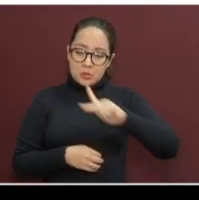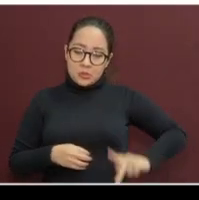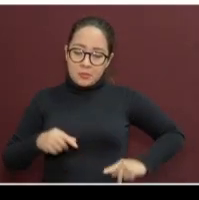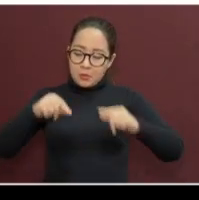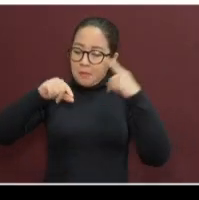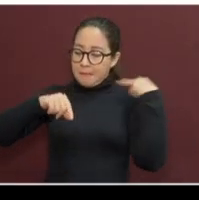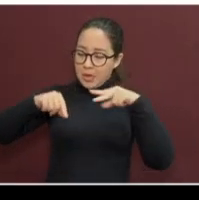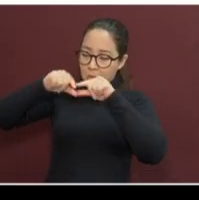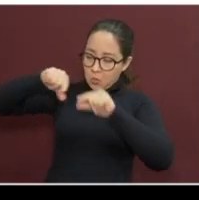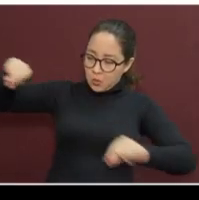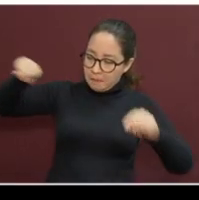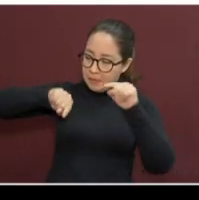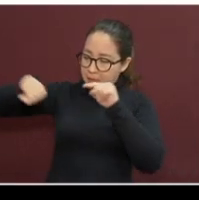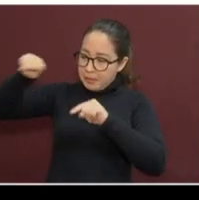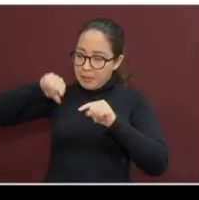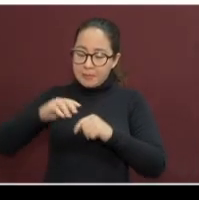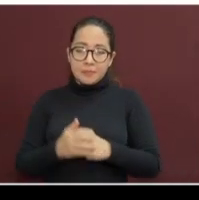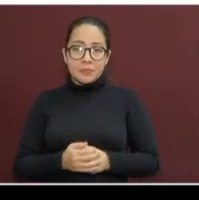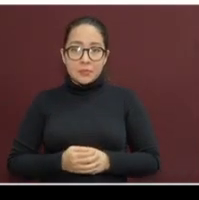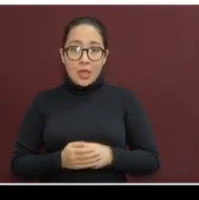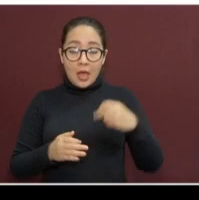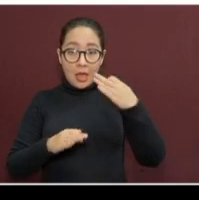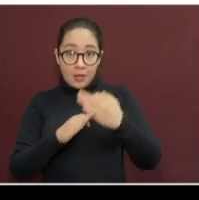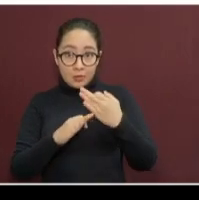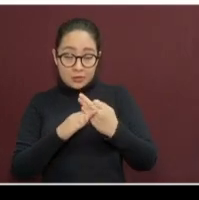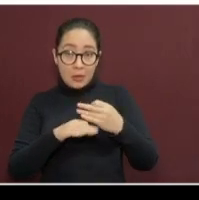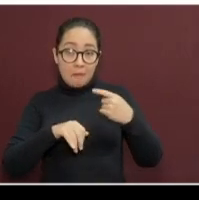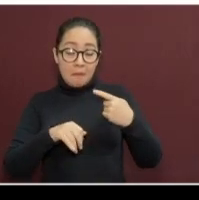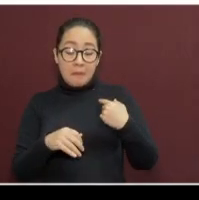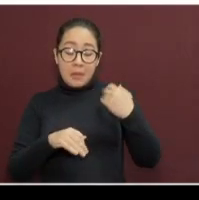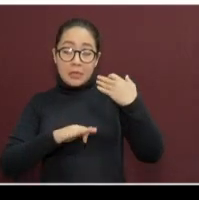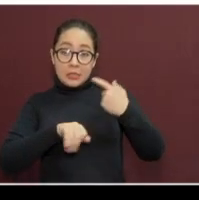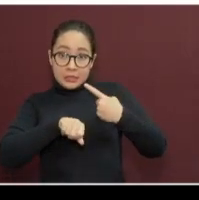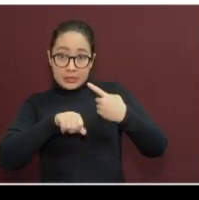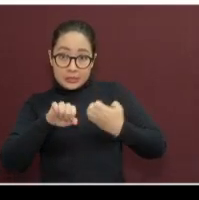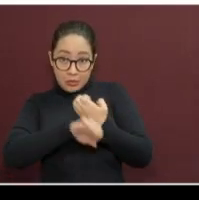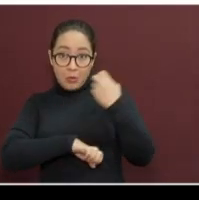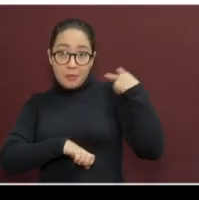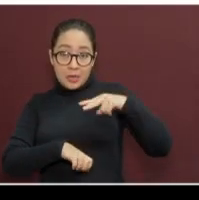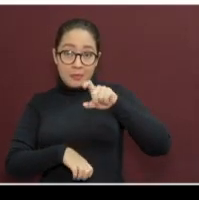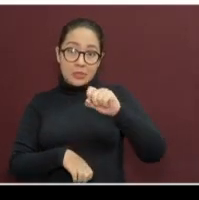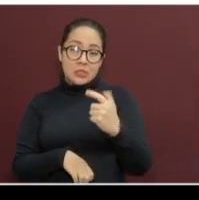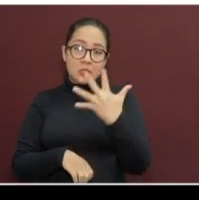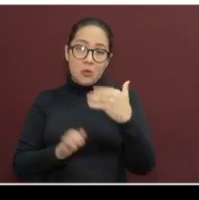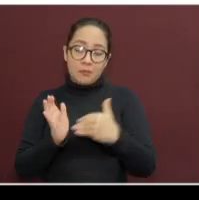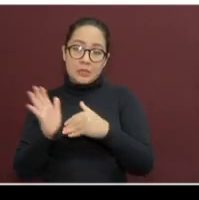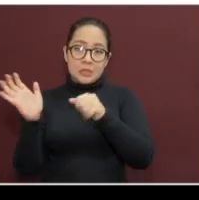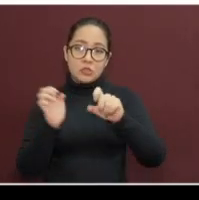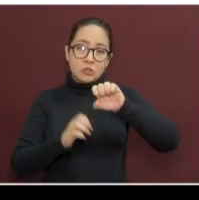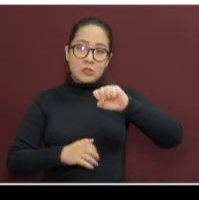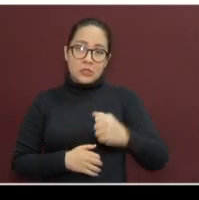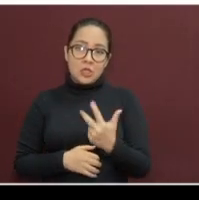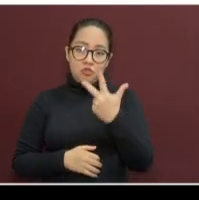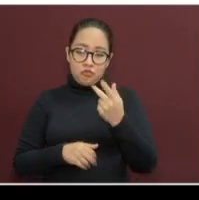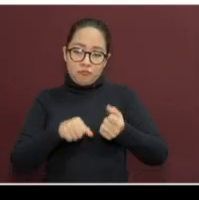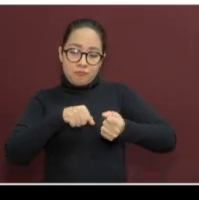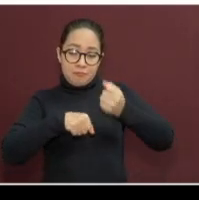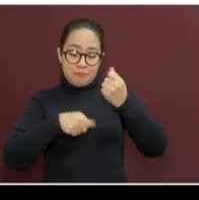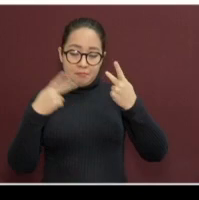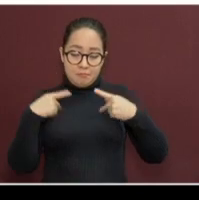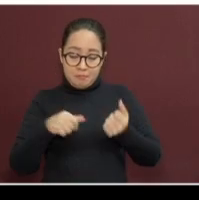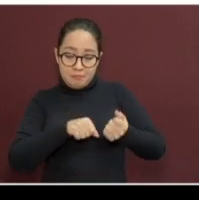la entidad ya son 25 mil 678 positivos a kobe 19